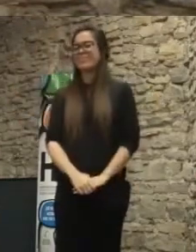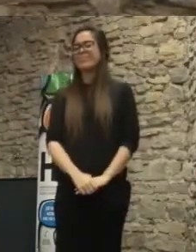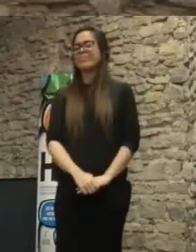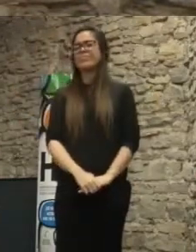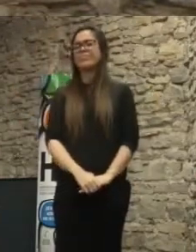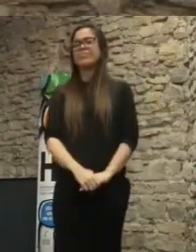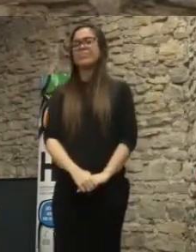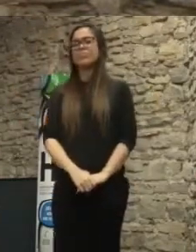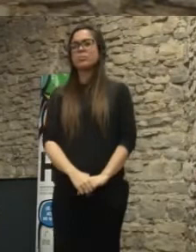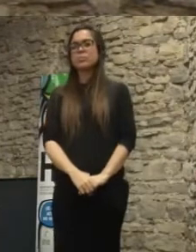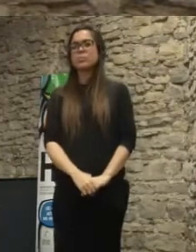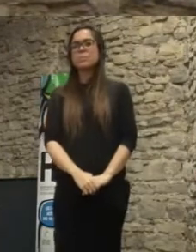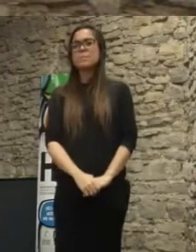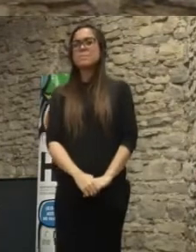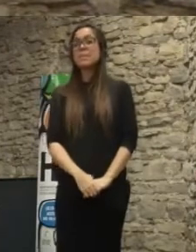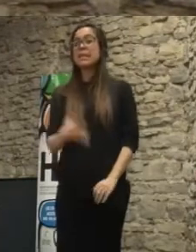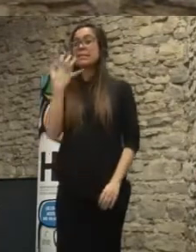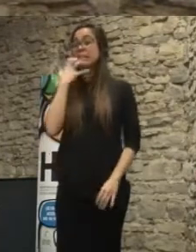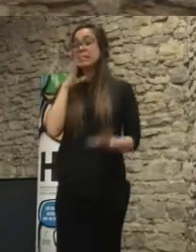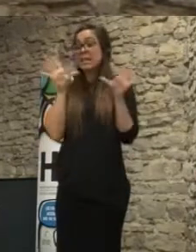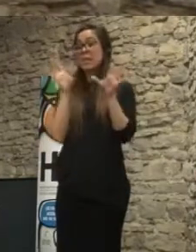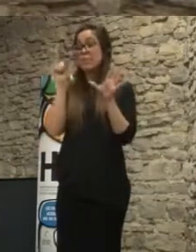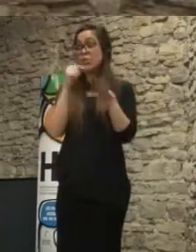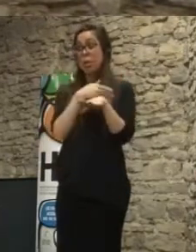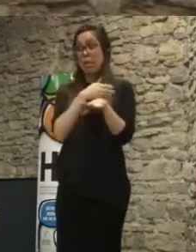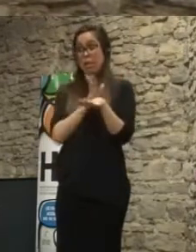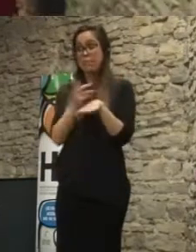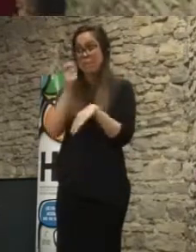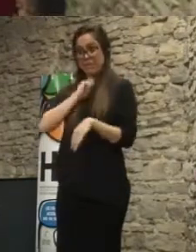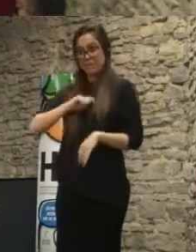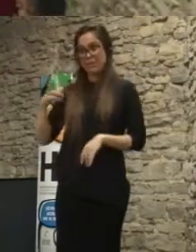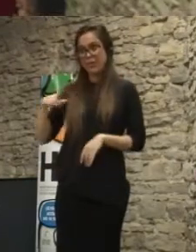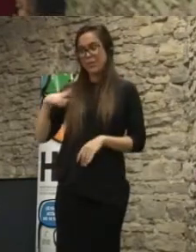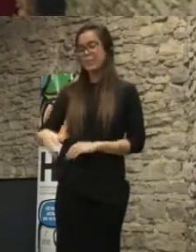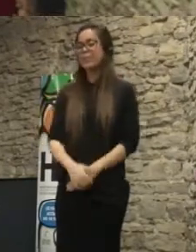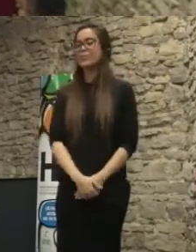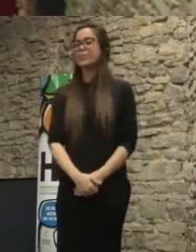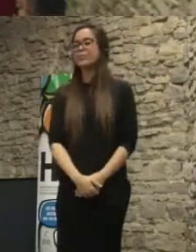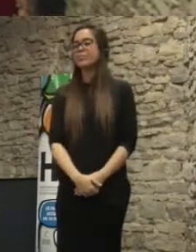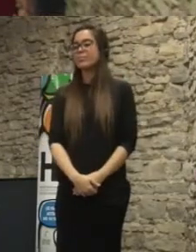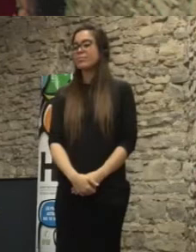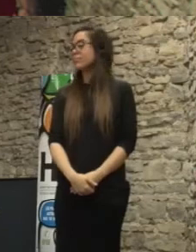Tener, si me paso de los 10, me avisas, por favor, vale.